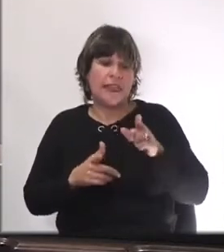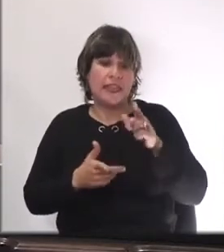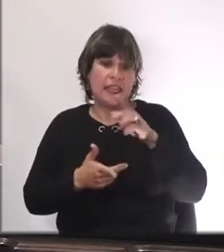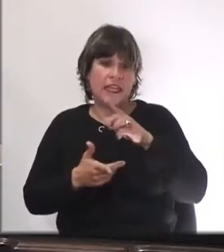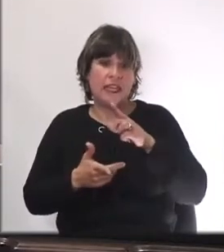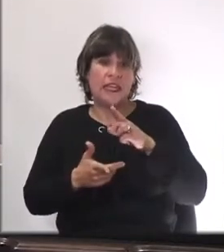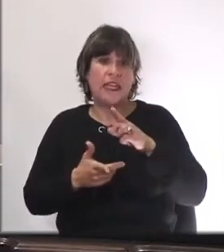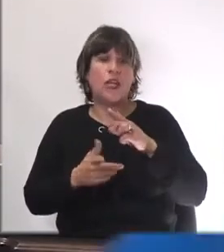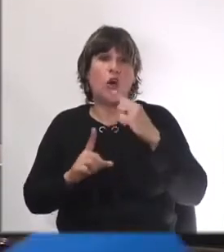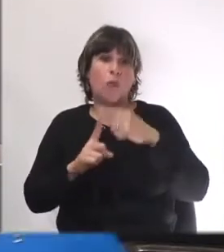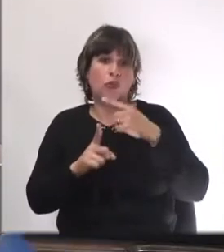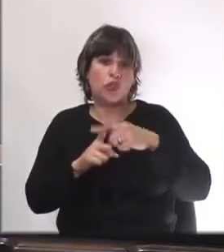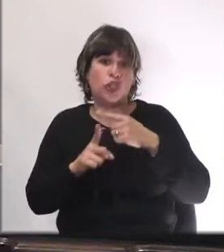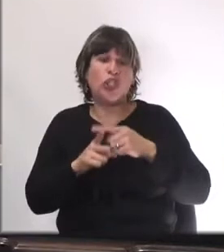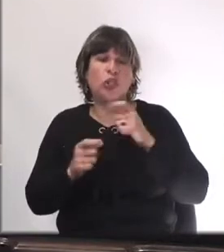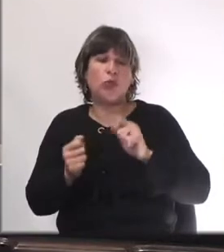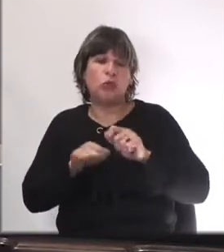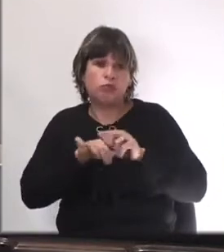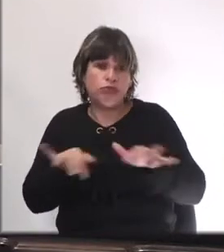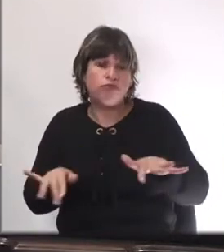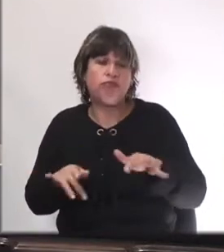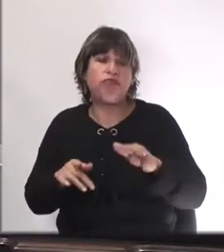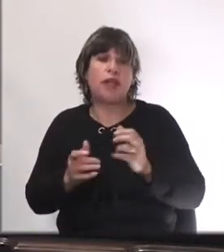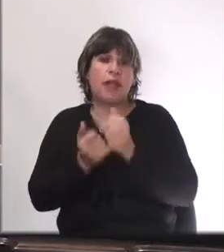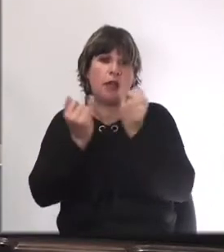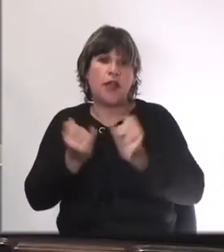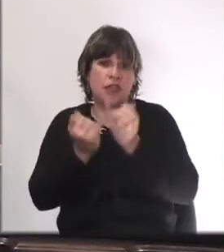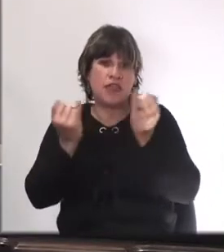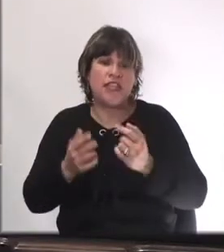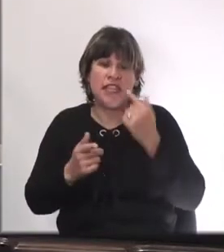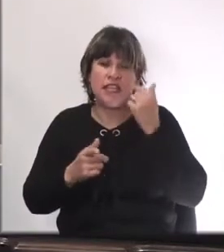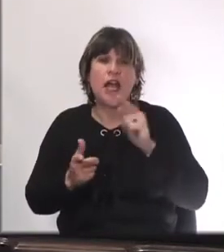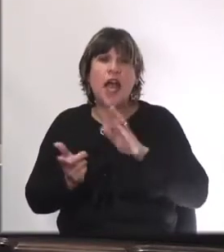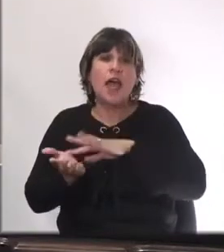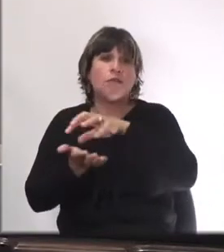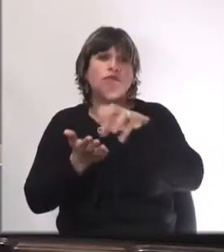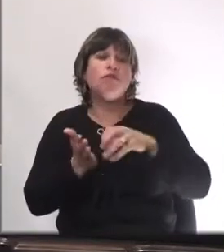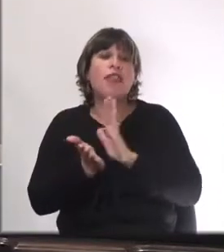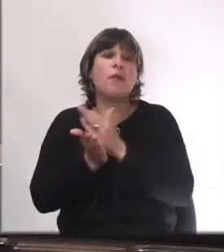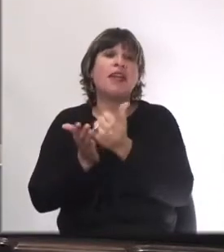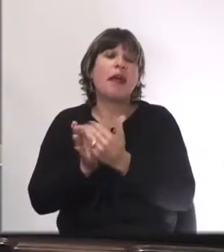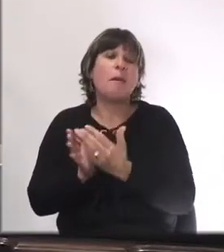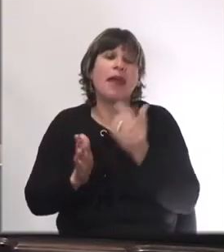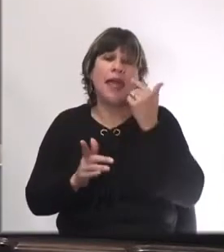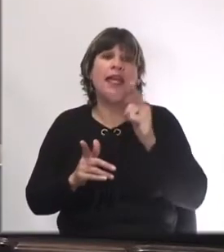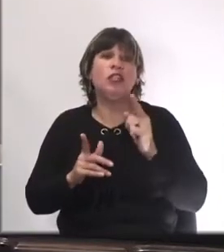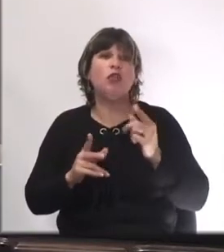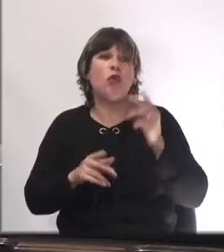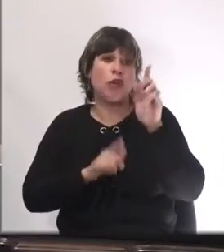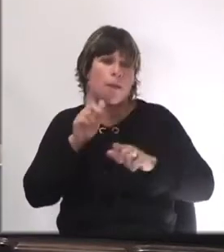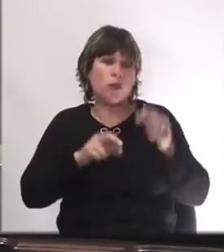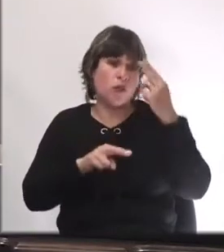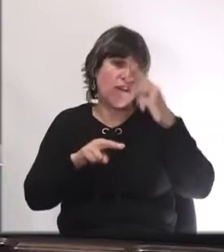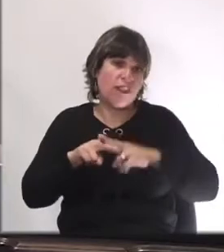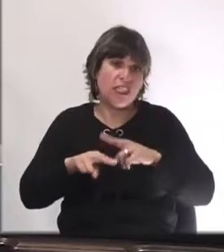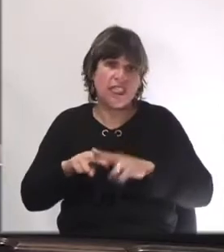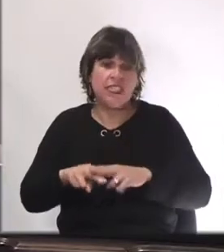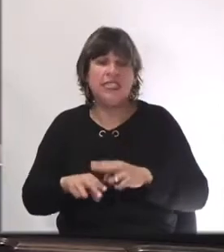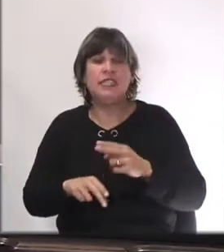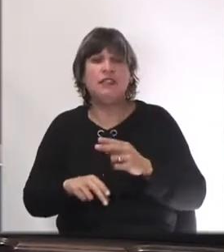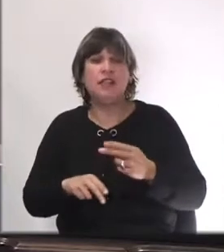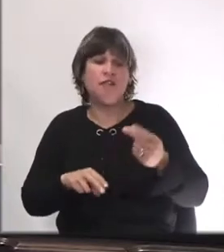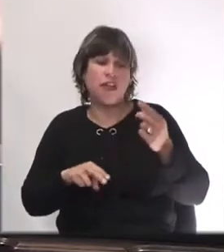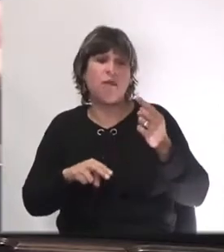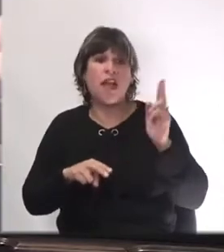casos que había cada día, de la distribución por departamento, de los fallecidos, o sea, toda la información relativa al COVID,